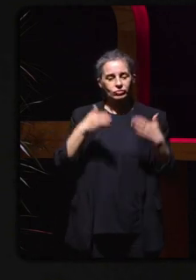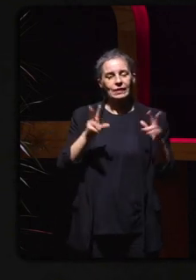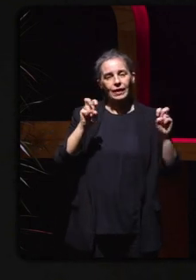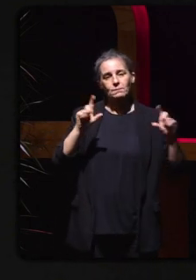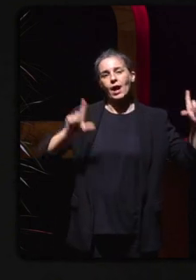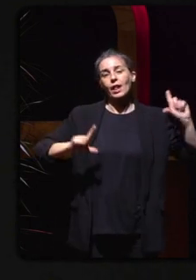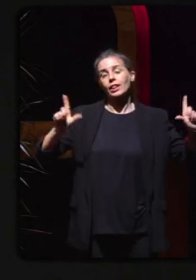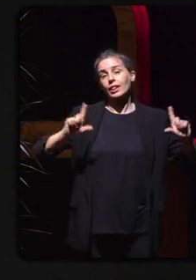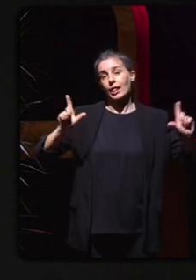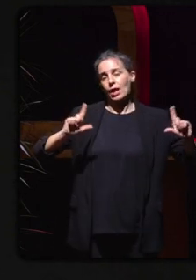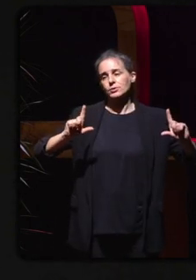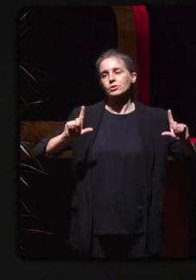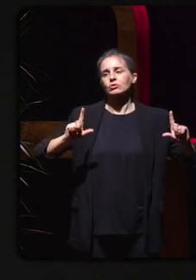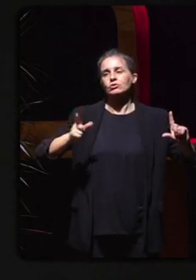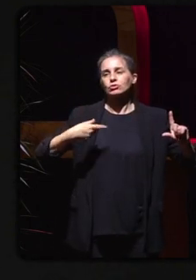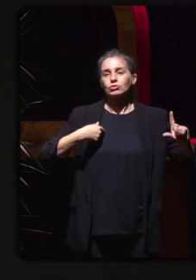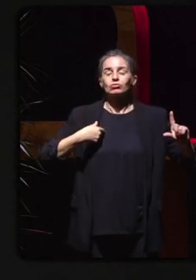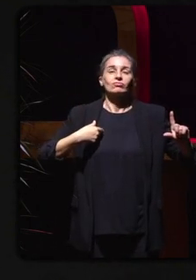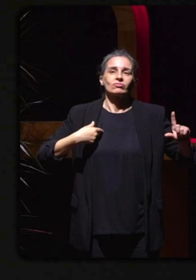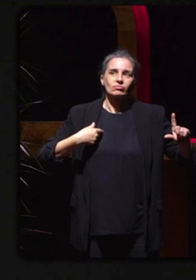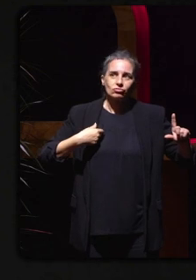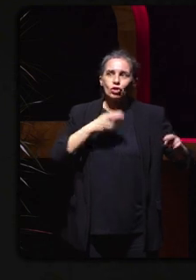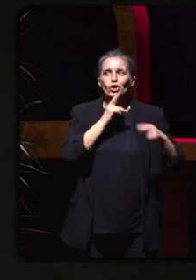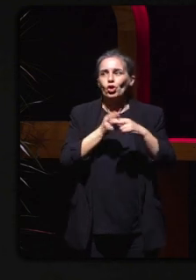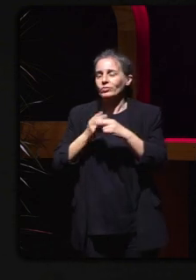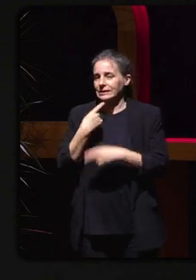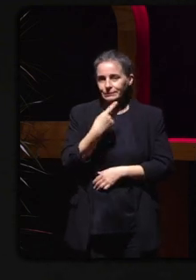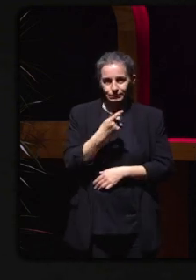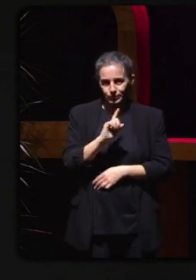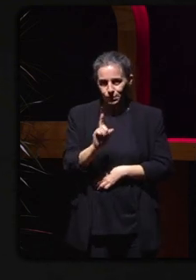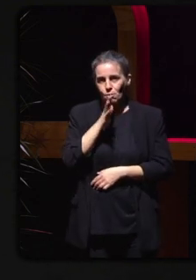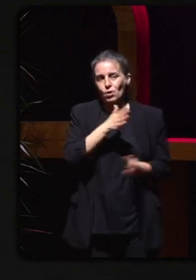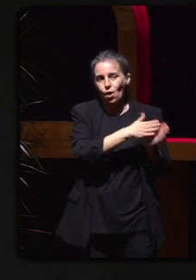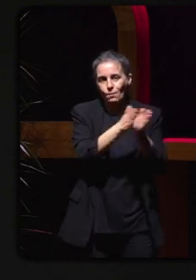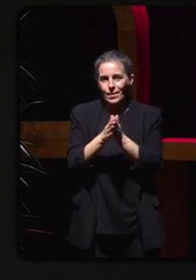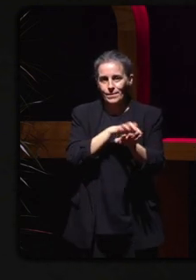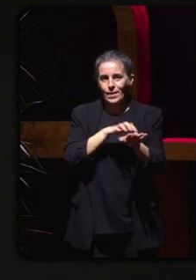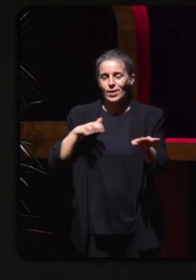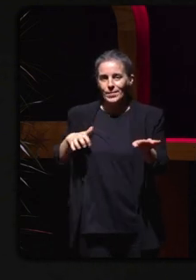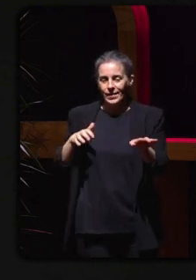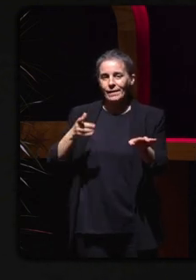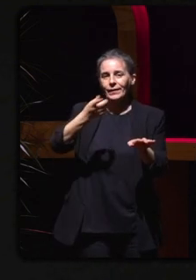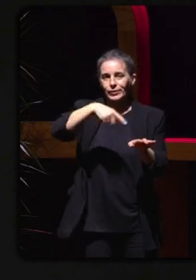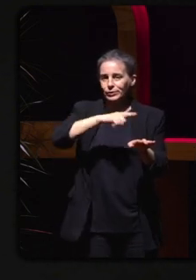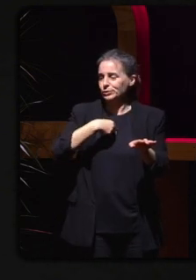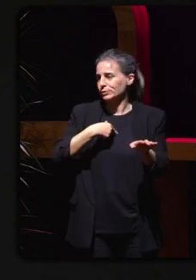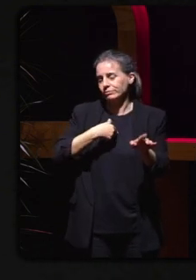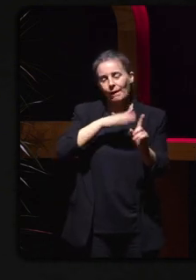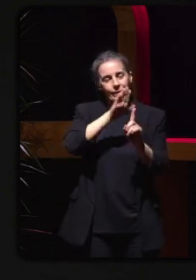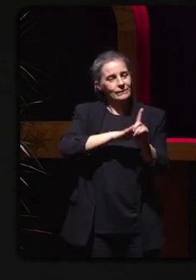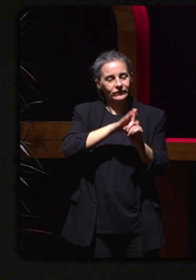sí miro un poco el mapa y por supuesto sin dar nombres porque a la mayoría de mis compañeros los adoro